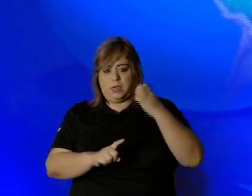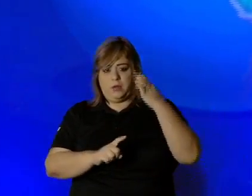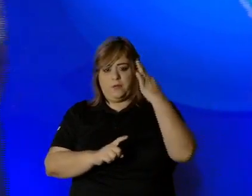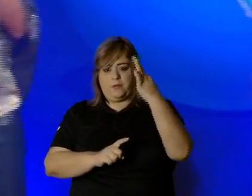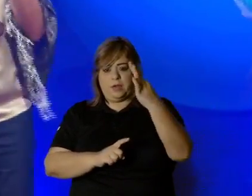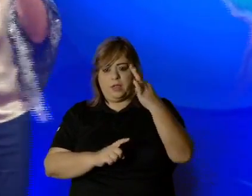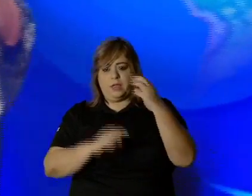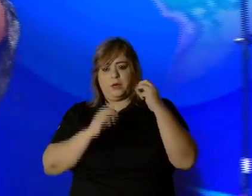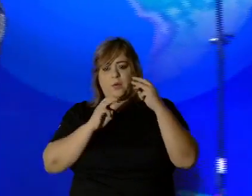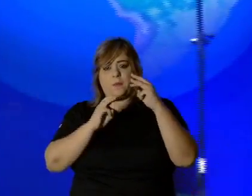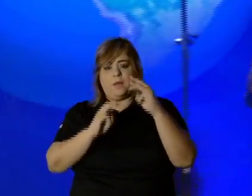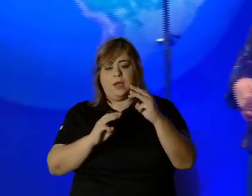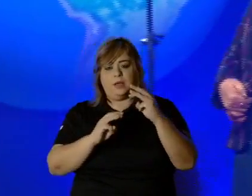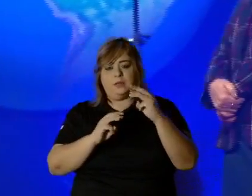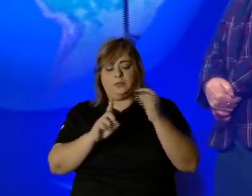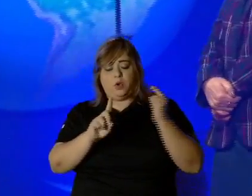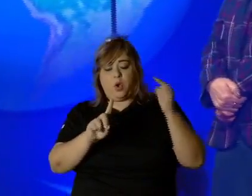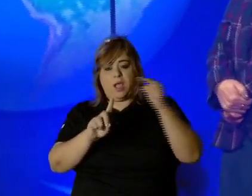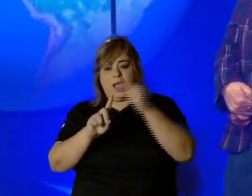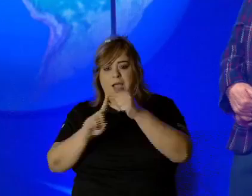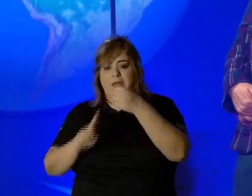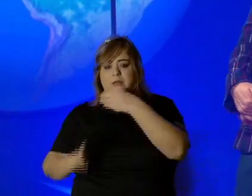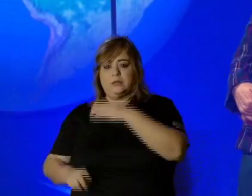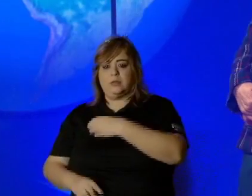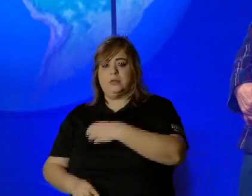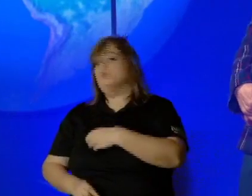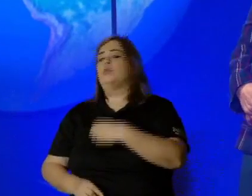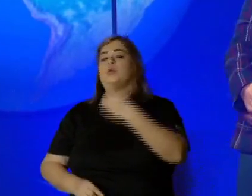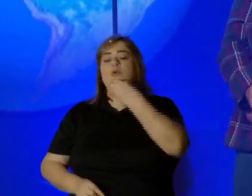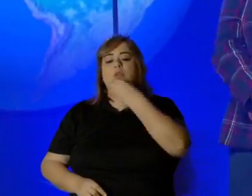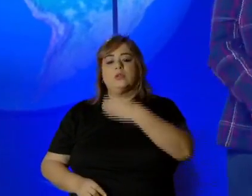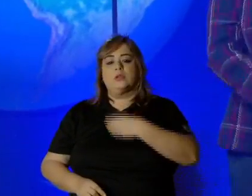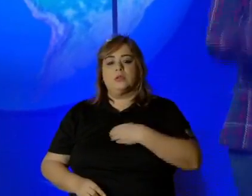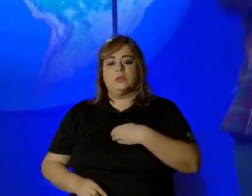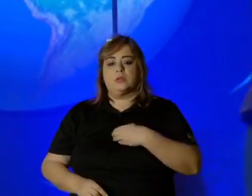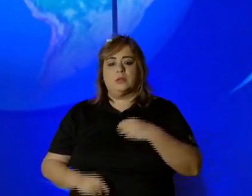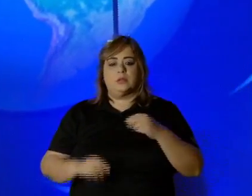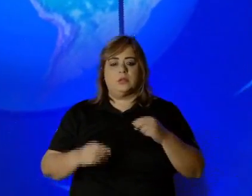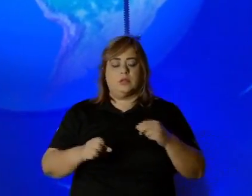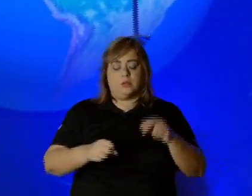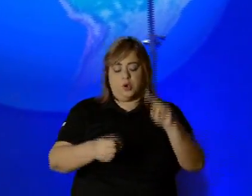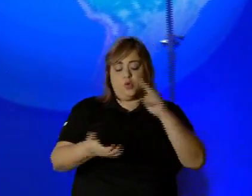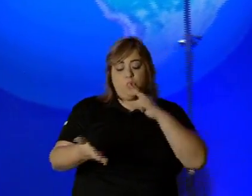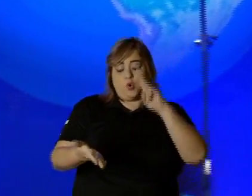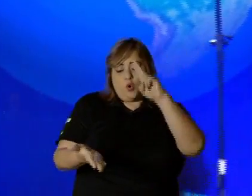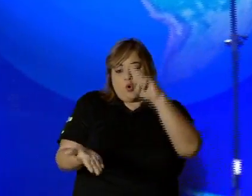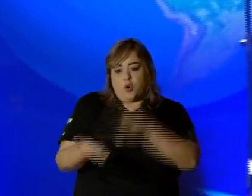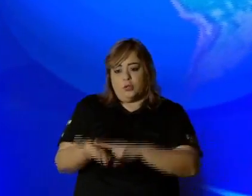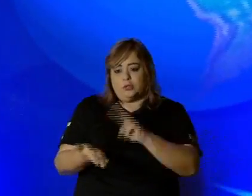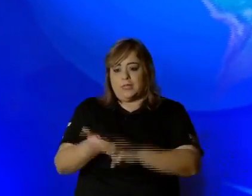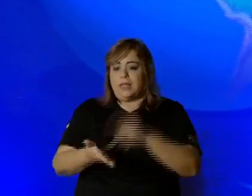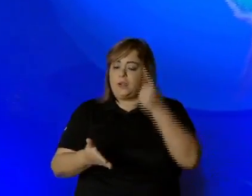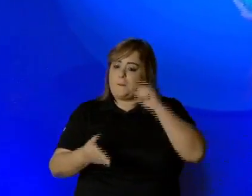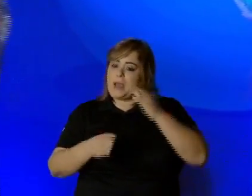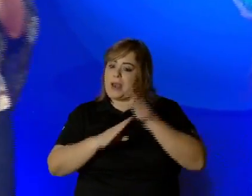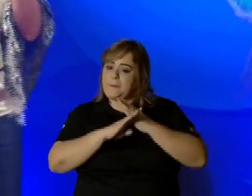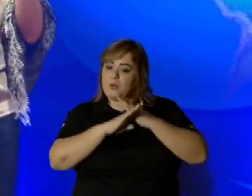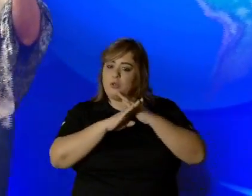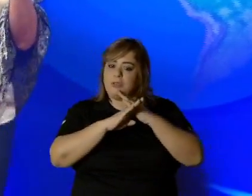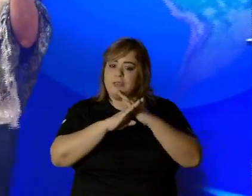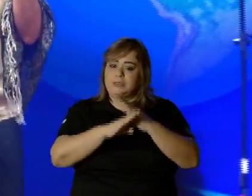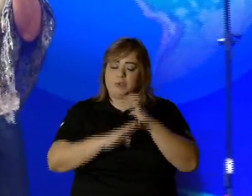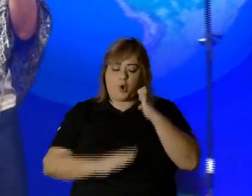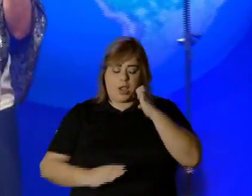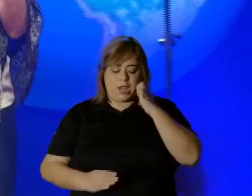ahí siguió hasta diciembre. ¿Y qué hace un contrato? Te da cobertura para enero, febrero. Y yo estaba